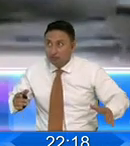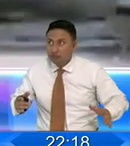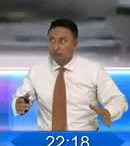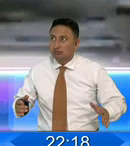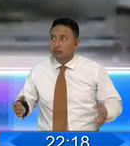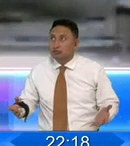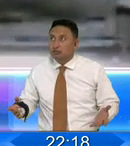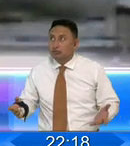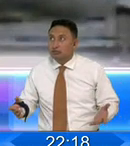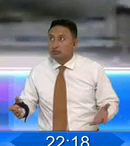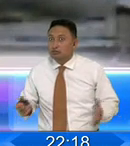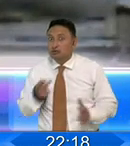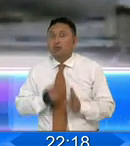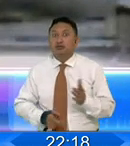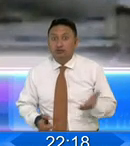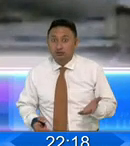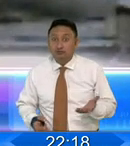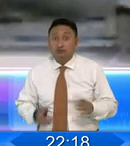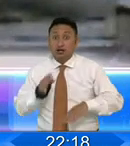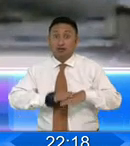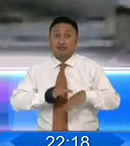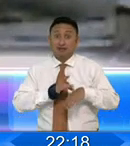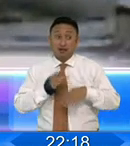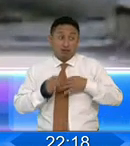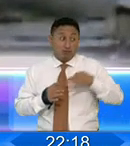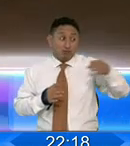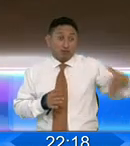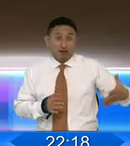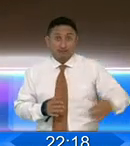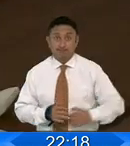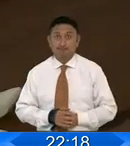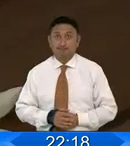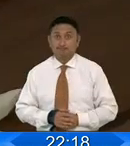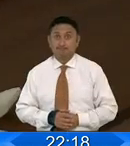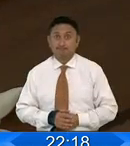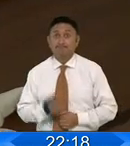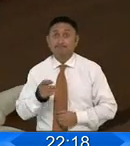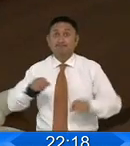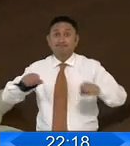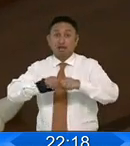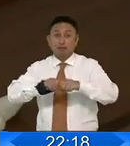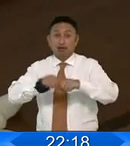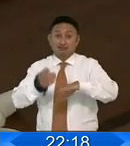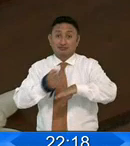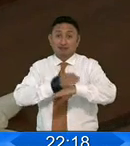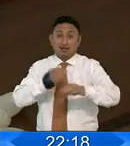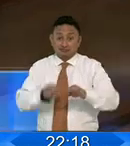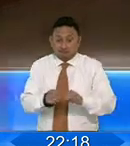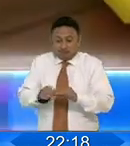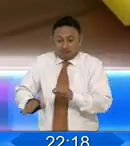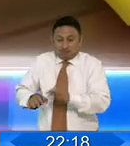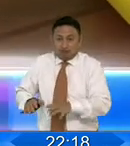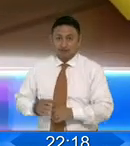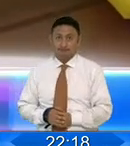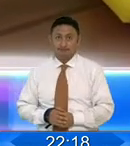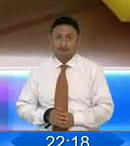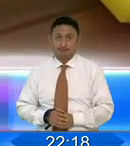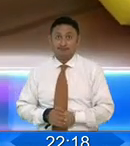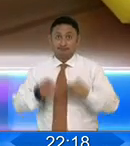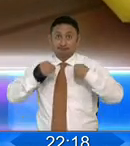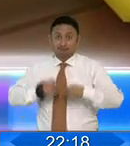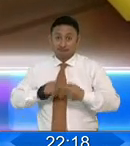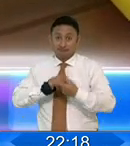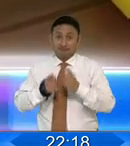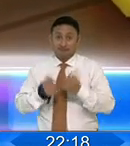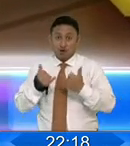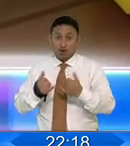hijo por el riesgo del contagio. Sacarse los zapatos antes de entrar a casa ha suplantado el saludo